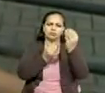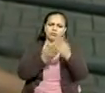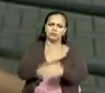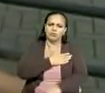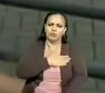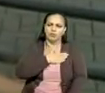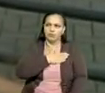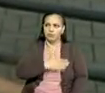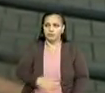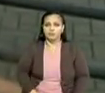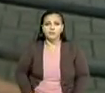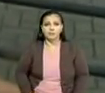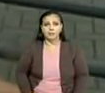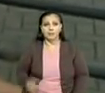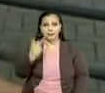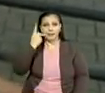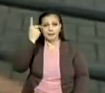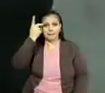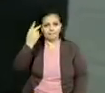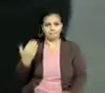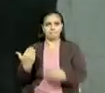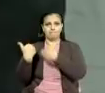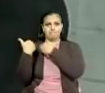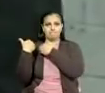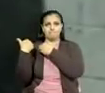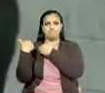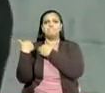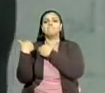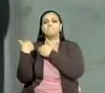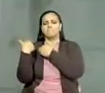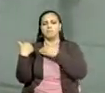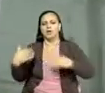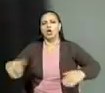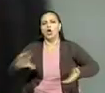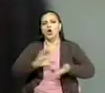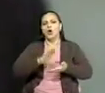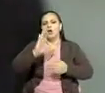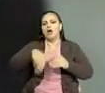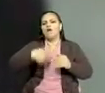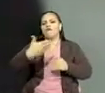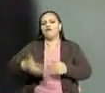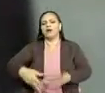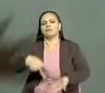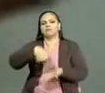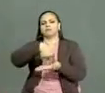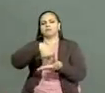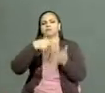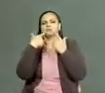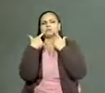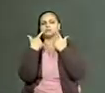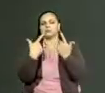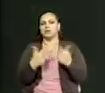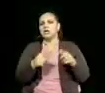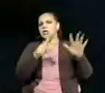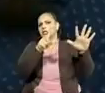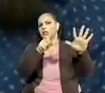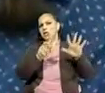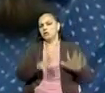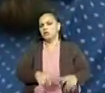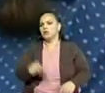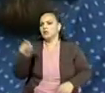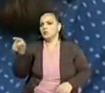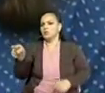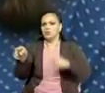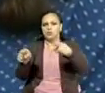las esquinas, para que no se salgan del colegio. Somos como siete padres de familia, porque cada uno se distribuye en cada esquina. Yo pienso que se